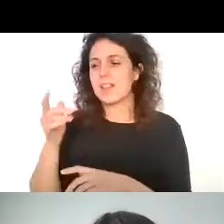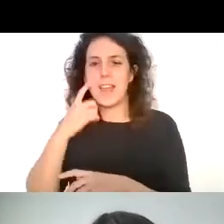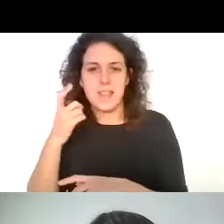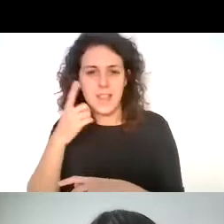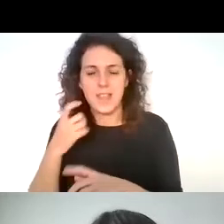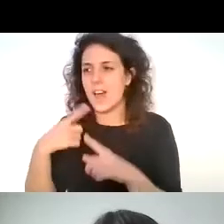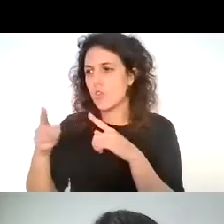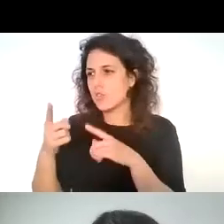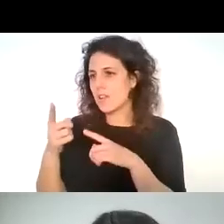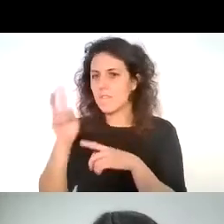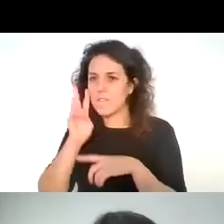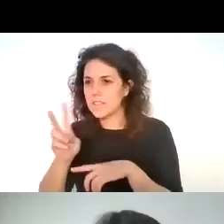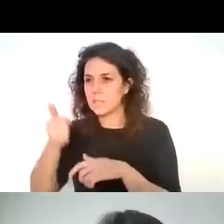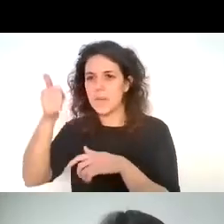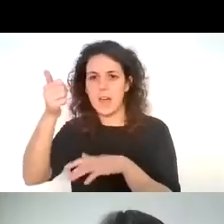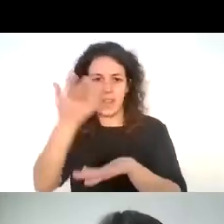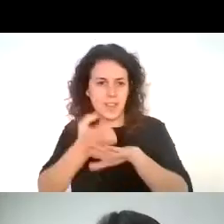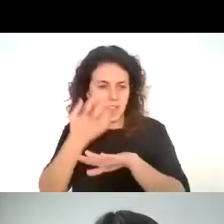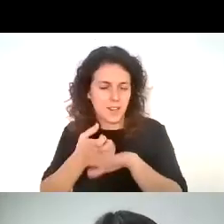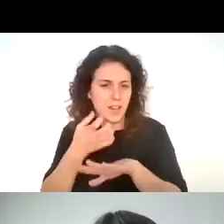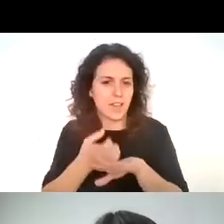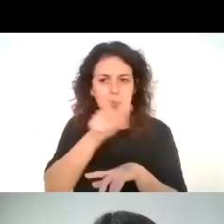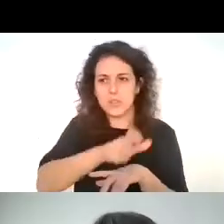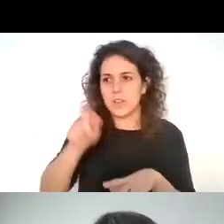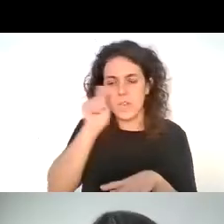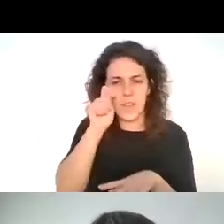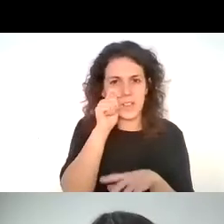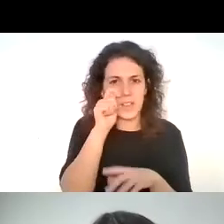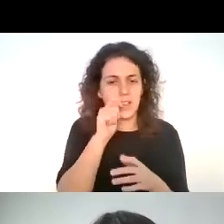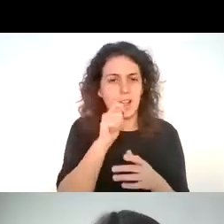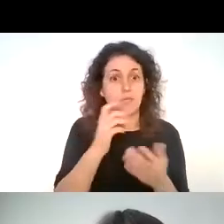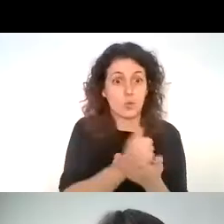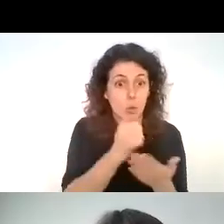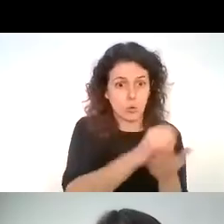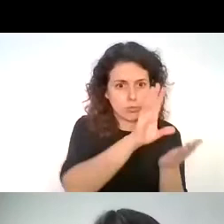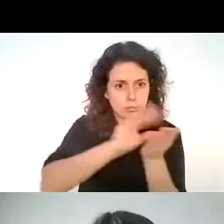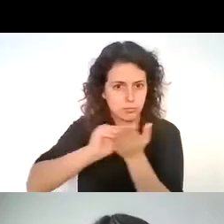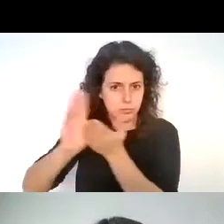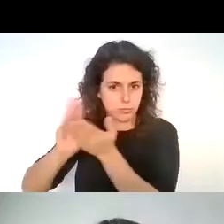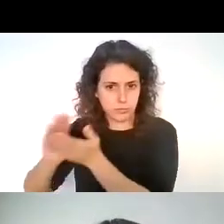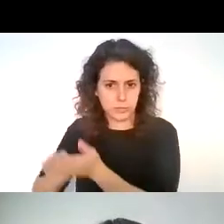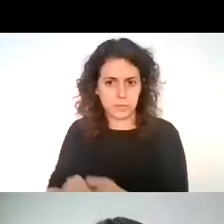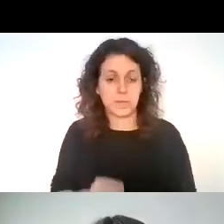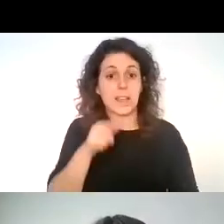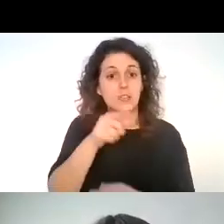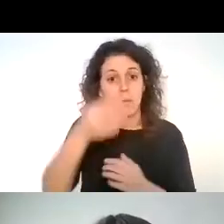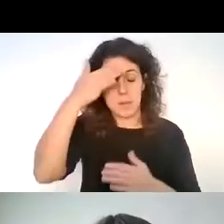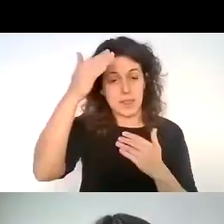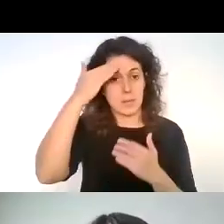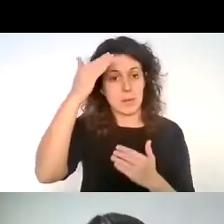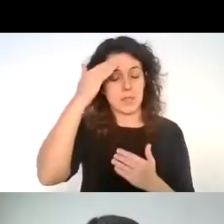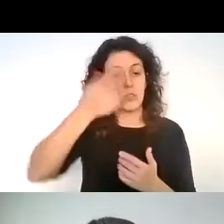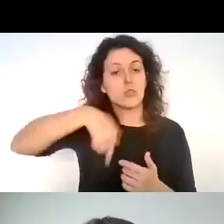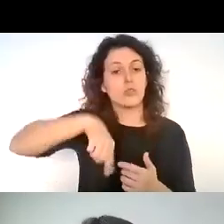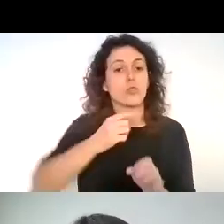vistas, descargadas, atractivos que visitan, etc. Y por lo tanto, pues bueno, es principalmente lo que vamos a tratar